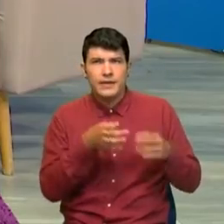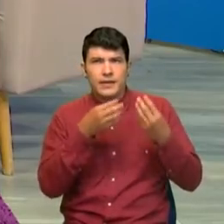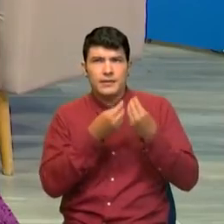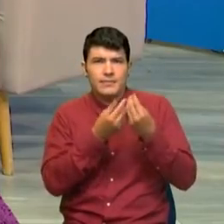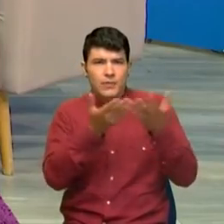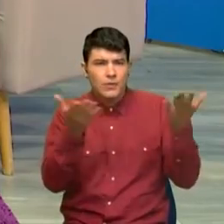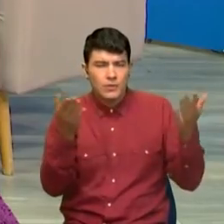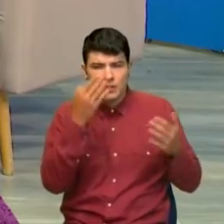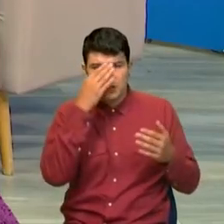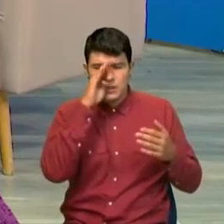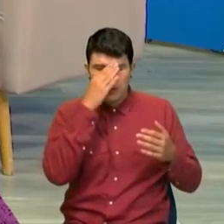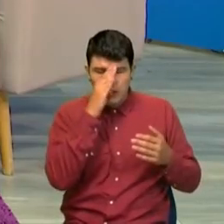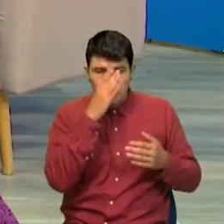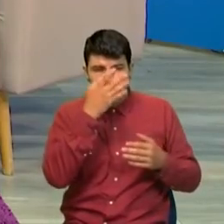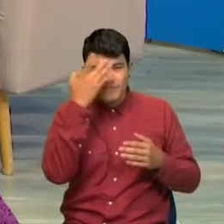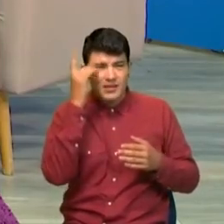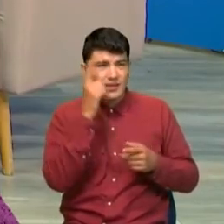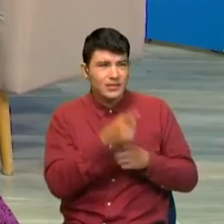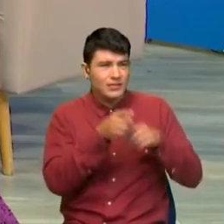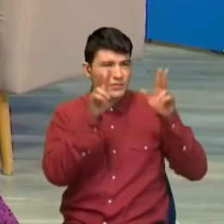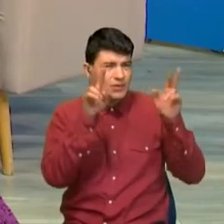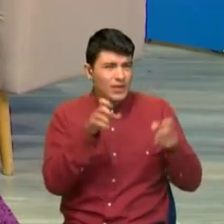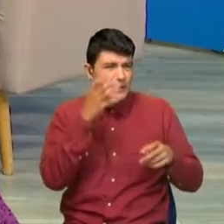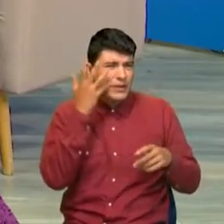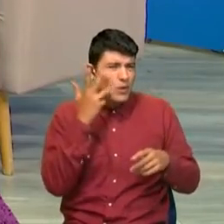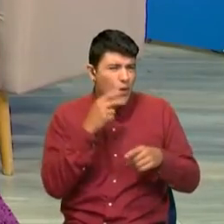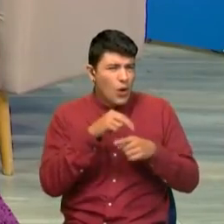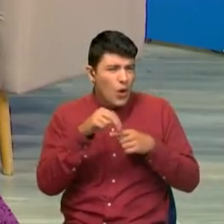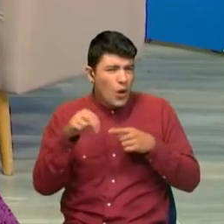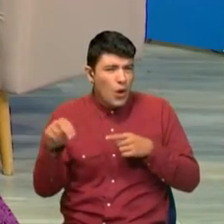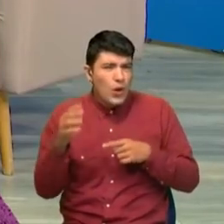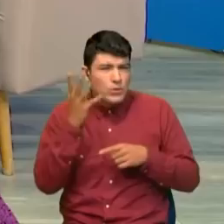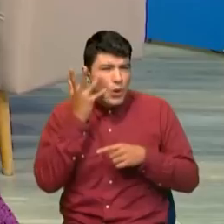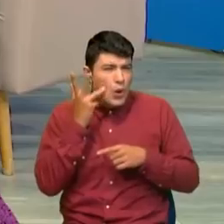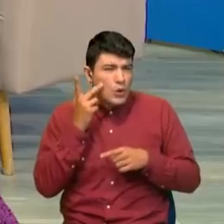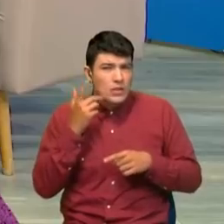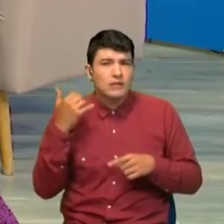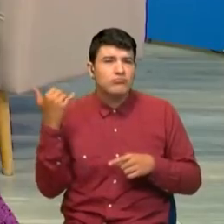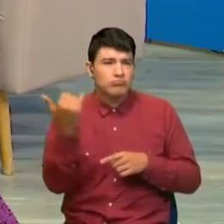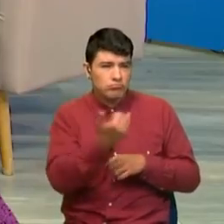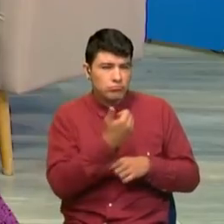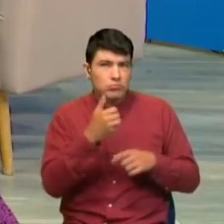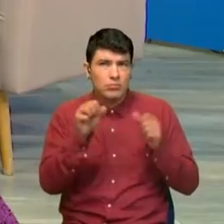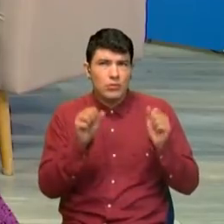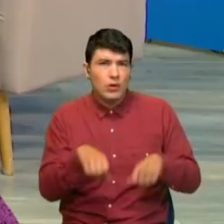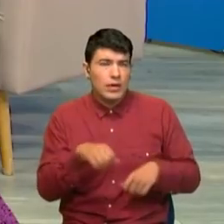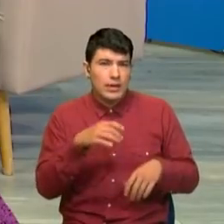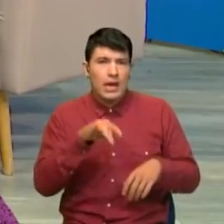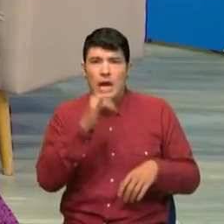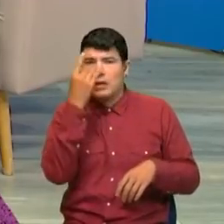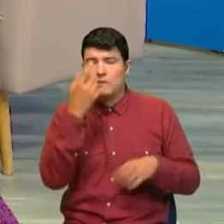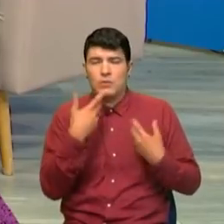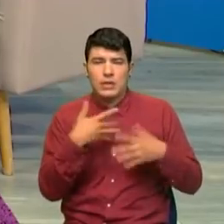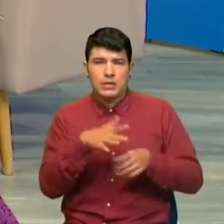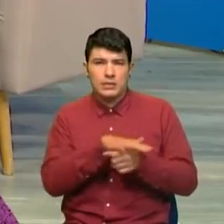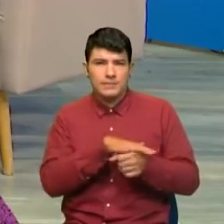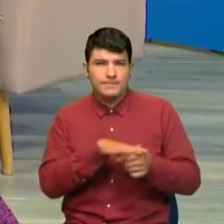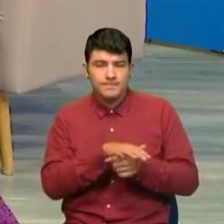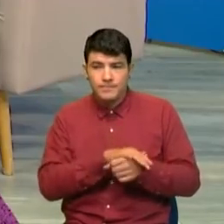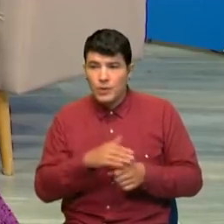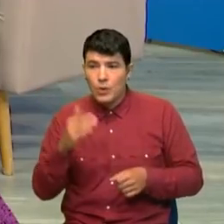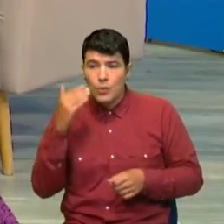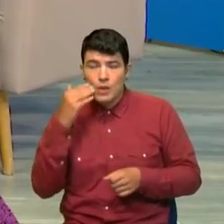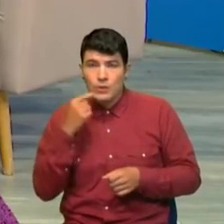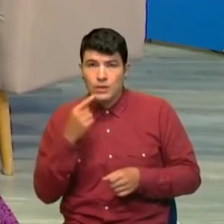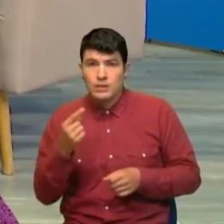muchas inquietudes porque son temas cotidianos y son temas a los que todos estamos expuestos. Dice nuestro televidente, cuando